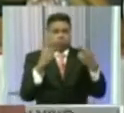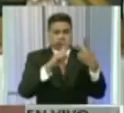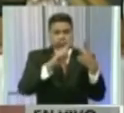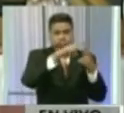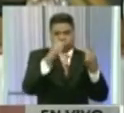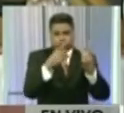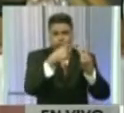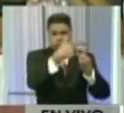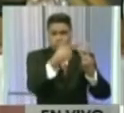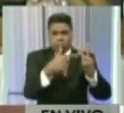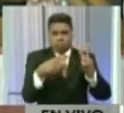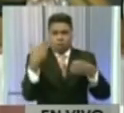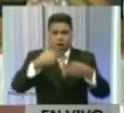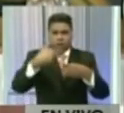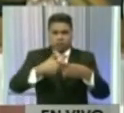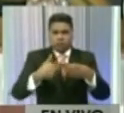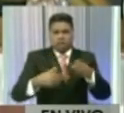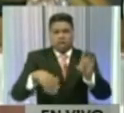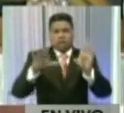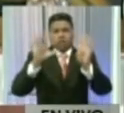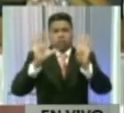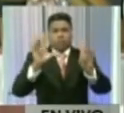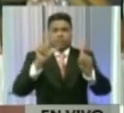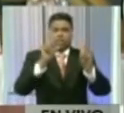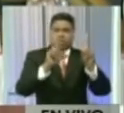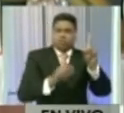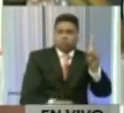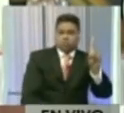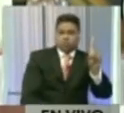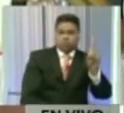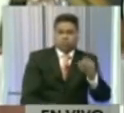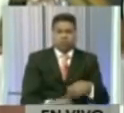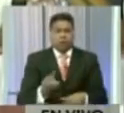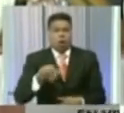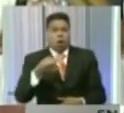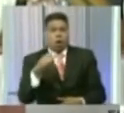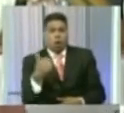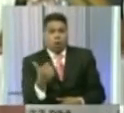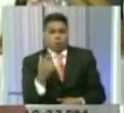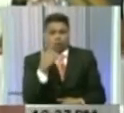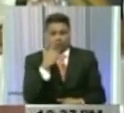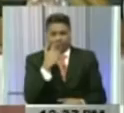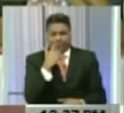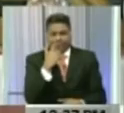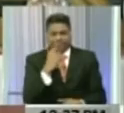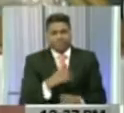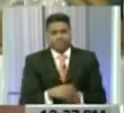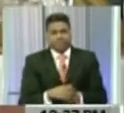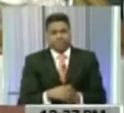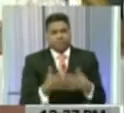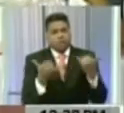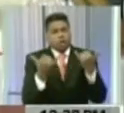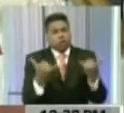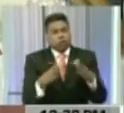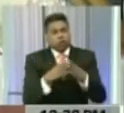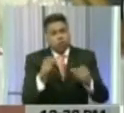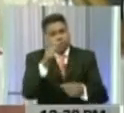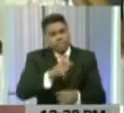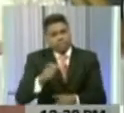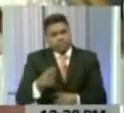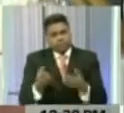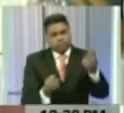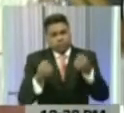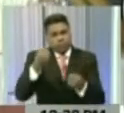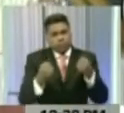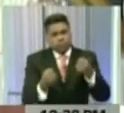dólares. Y casi todo el mundo echa de 95, el 70%. Y el 30% echa de 91. Ahora todo el parque automotor está hecho para